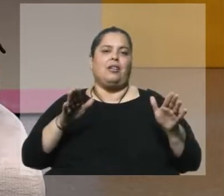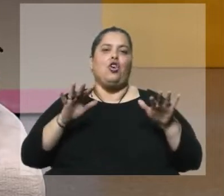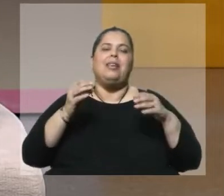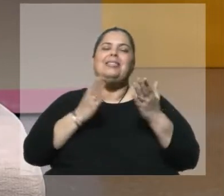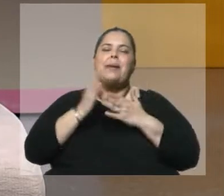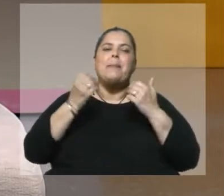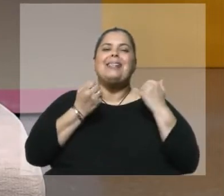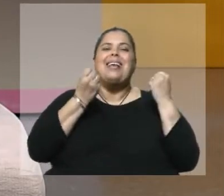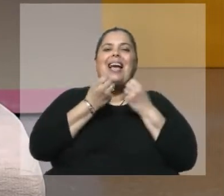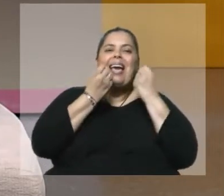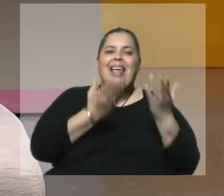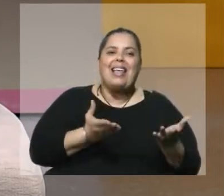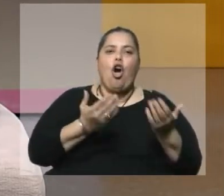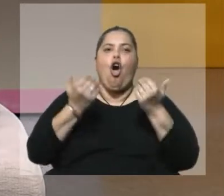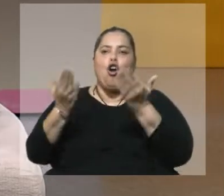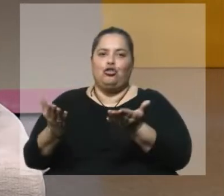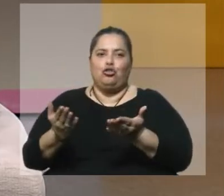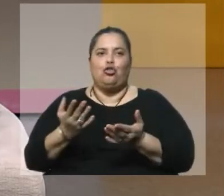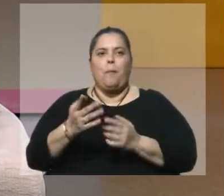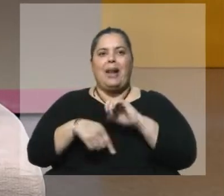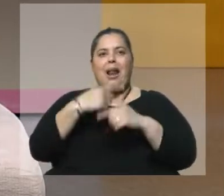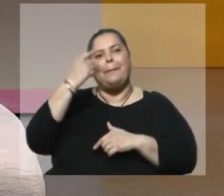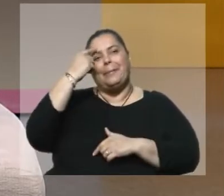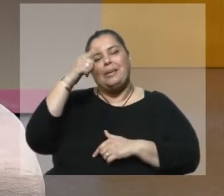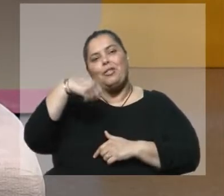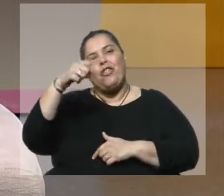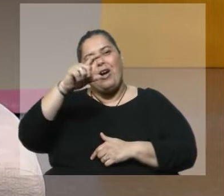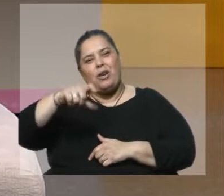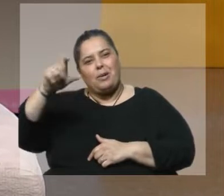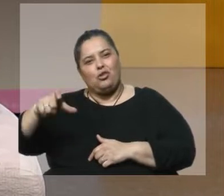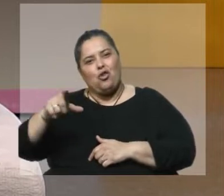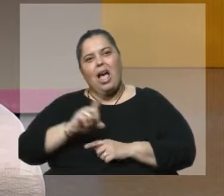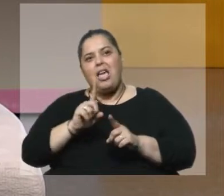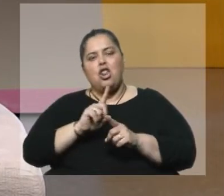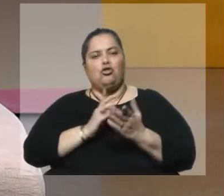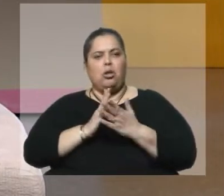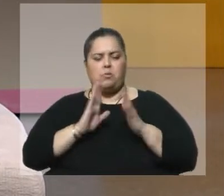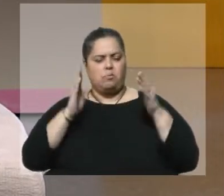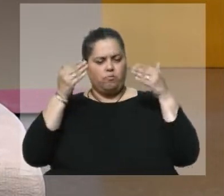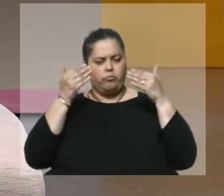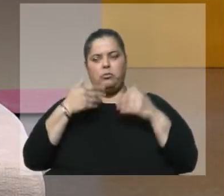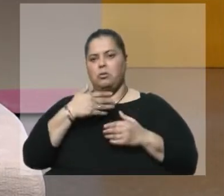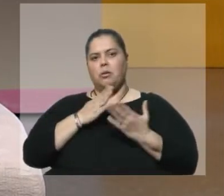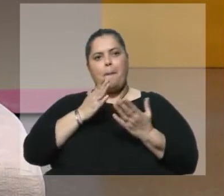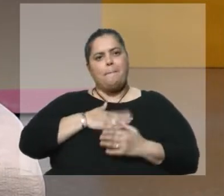generoso hacia el pensamiento del otro y no ser tan obtuso de pensar